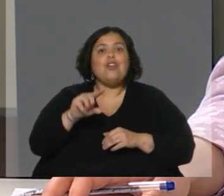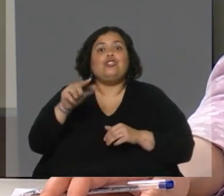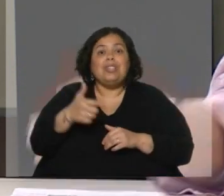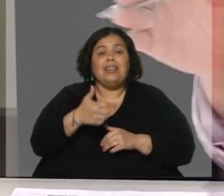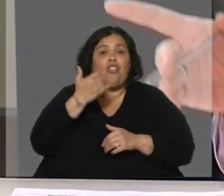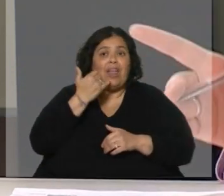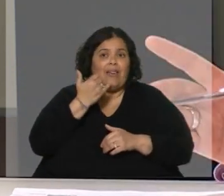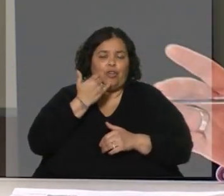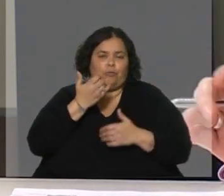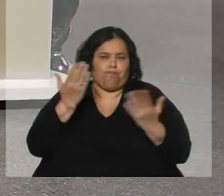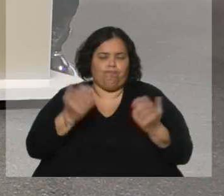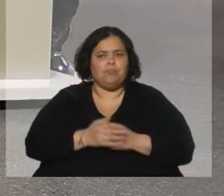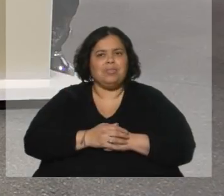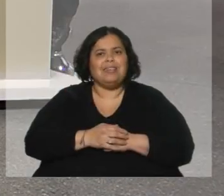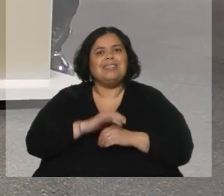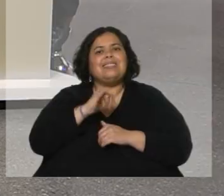reposiciones